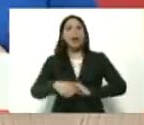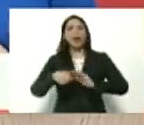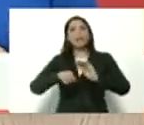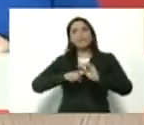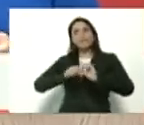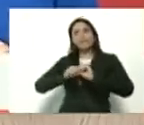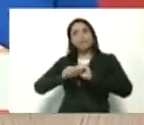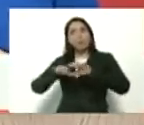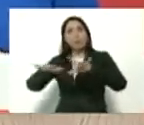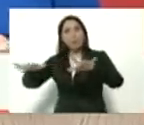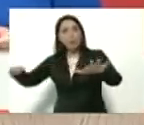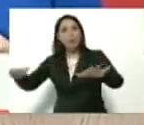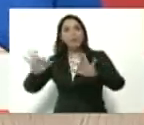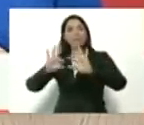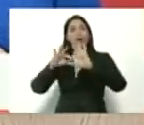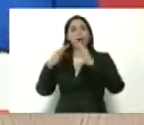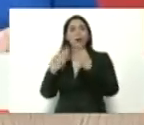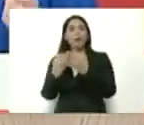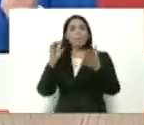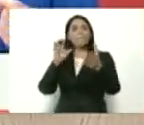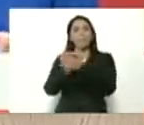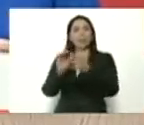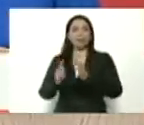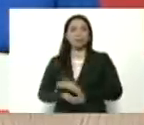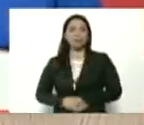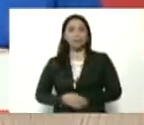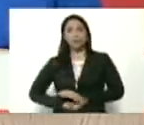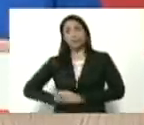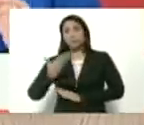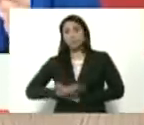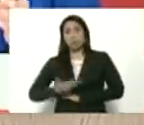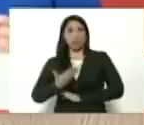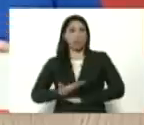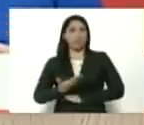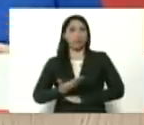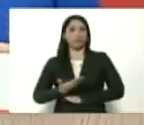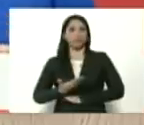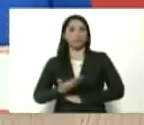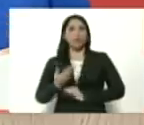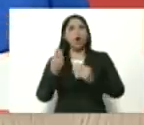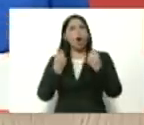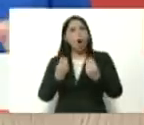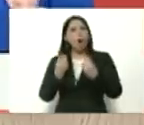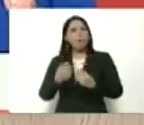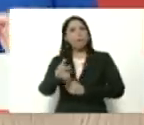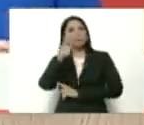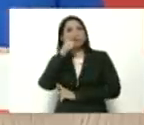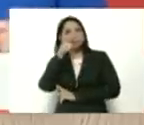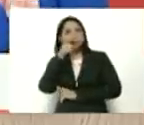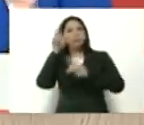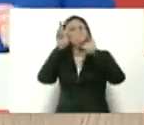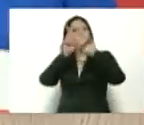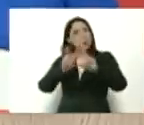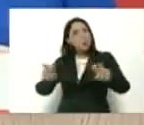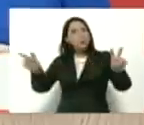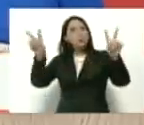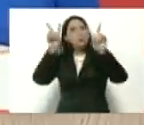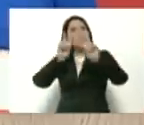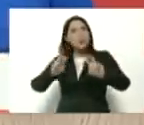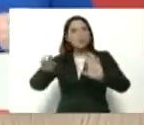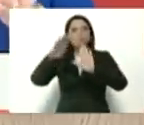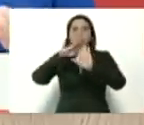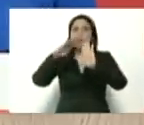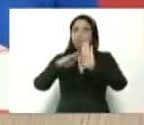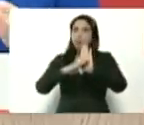contagiando a familiares y amigos. Lo importante es el seguimiento minucioso y